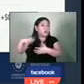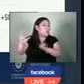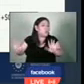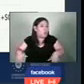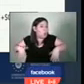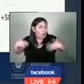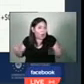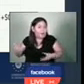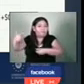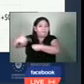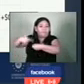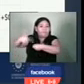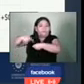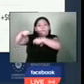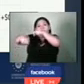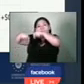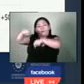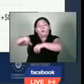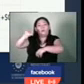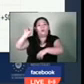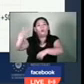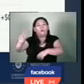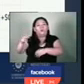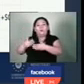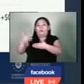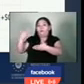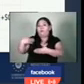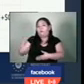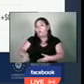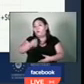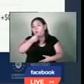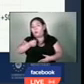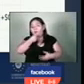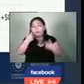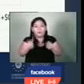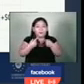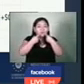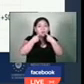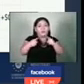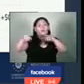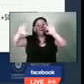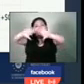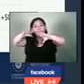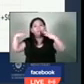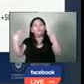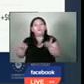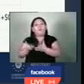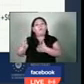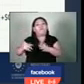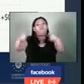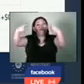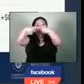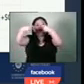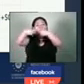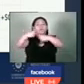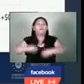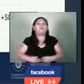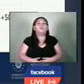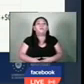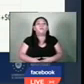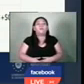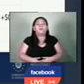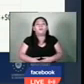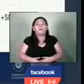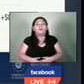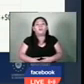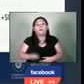gasolinas y diésel en los dos últimos reportes brindados por la Agencia Internacional de Energía. La limitada